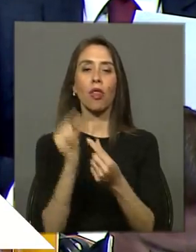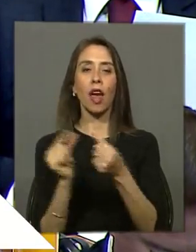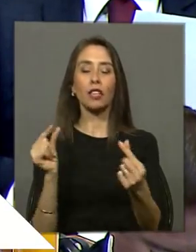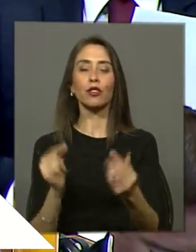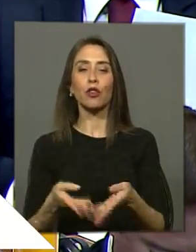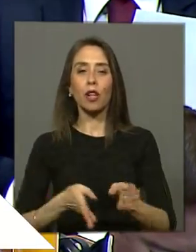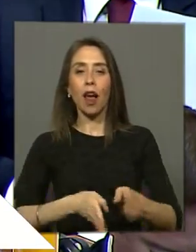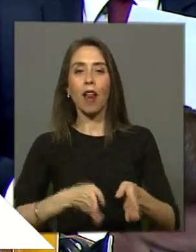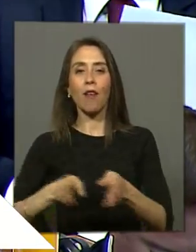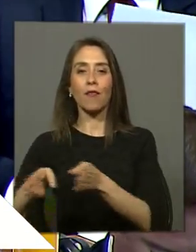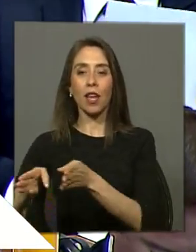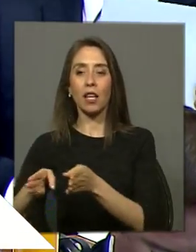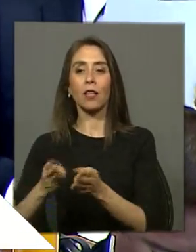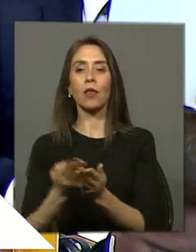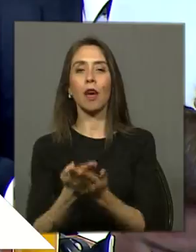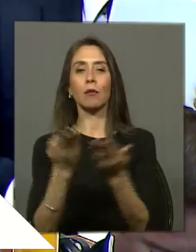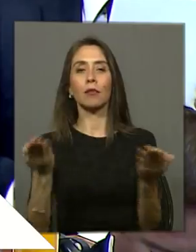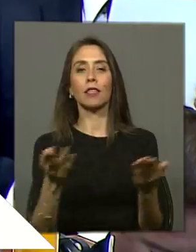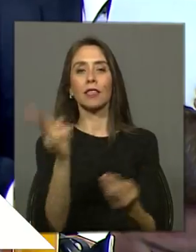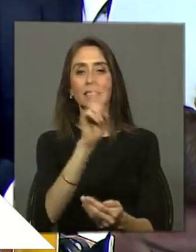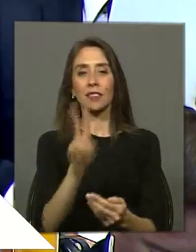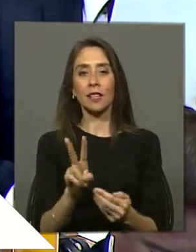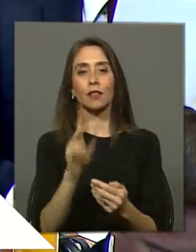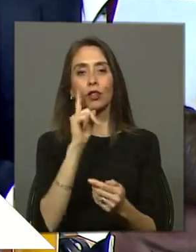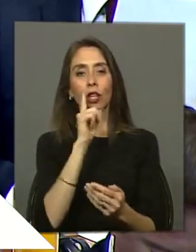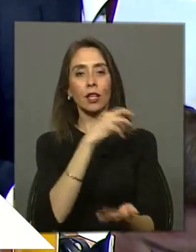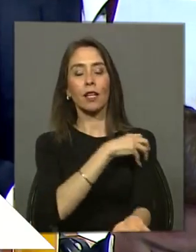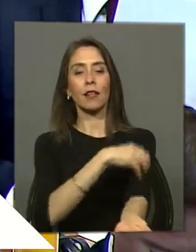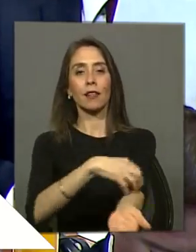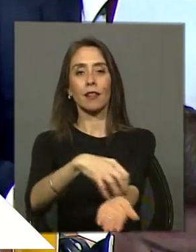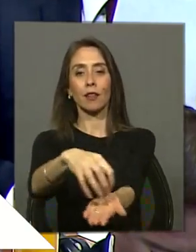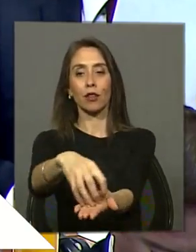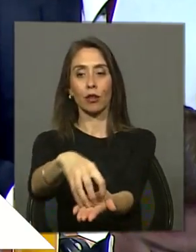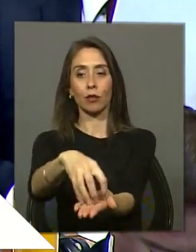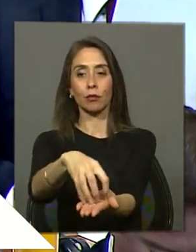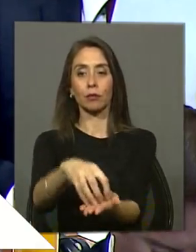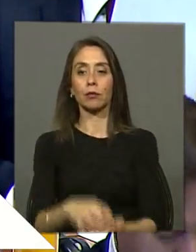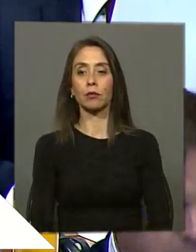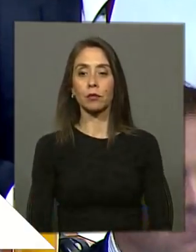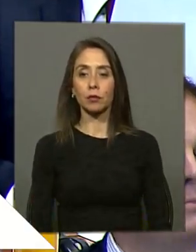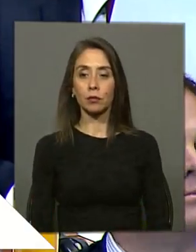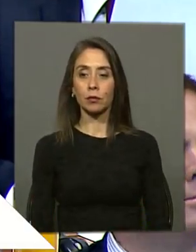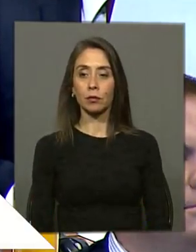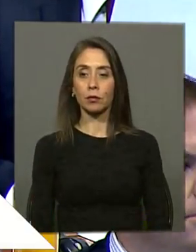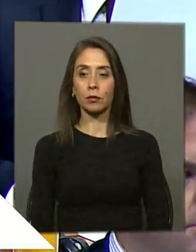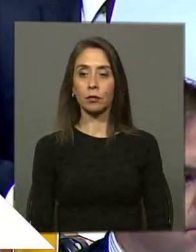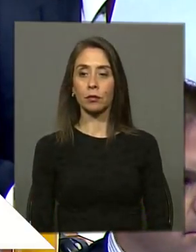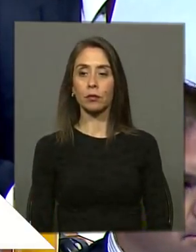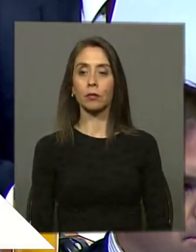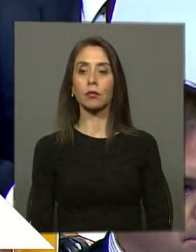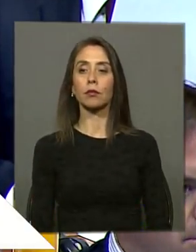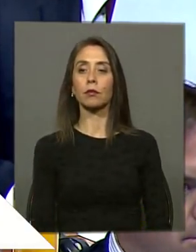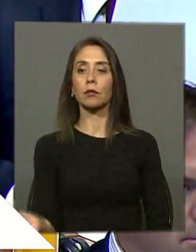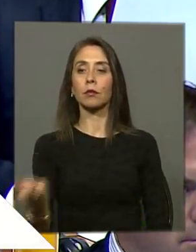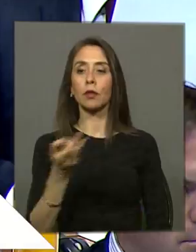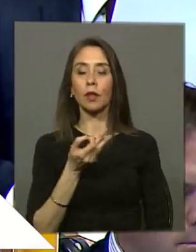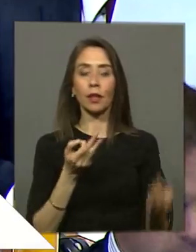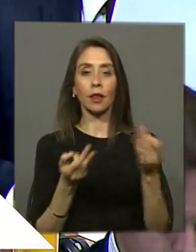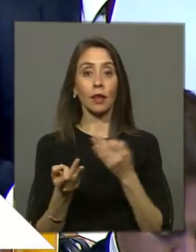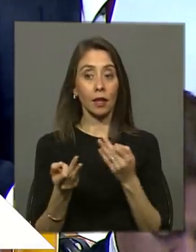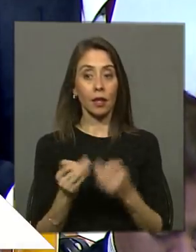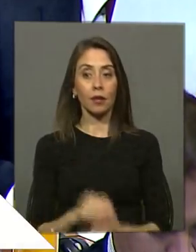copia de los respectivos servicios con bajada regional en que se señale primero